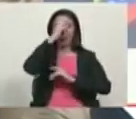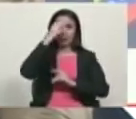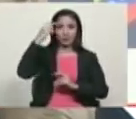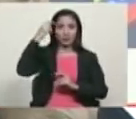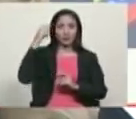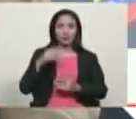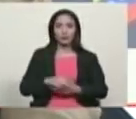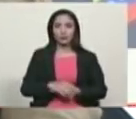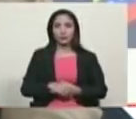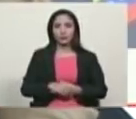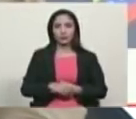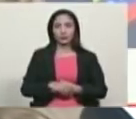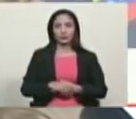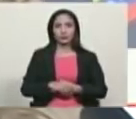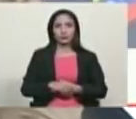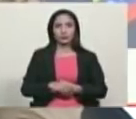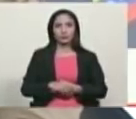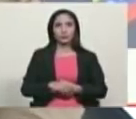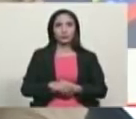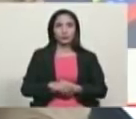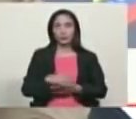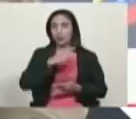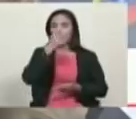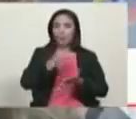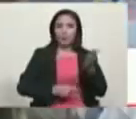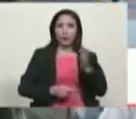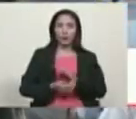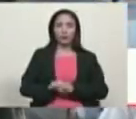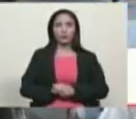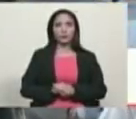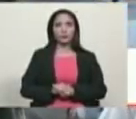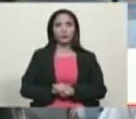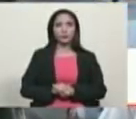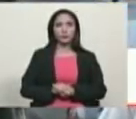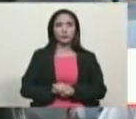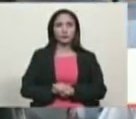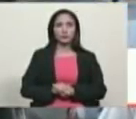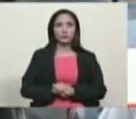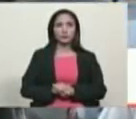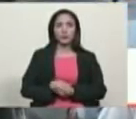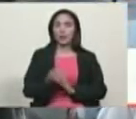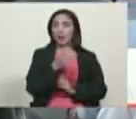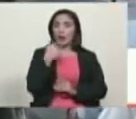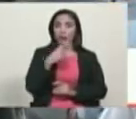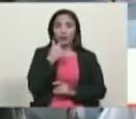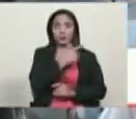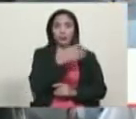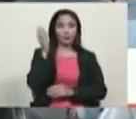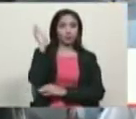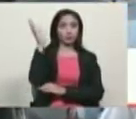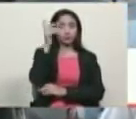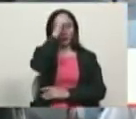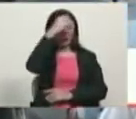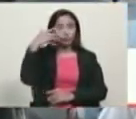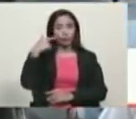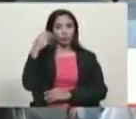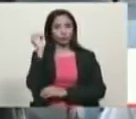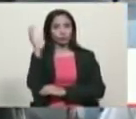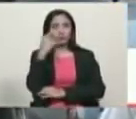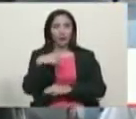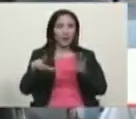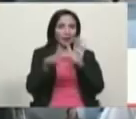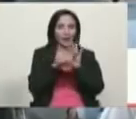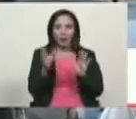sabe, lo prohíbe. Así que la declaración de Donald Trump es una declaración